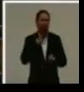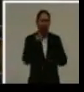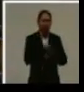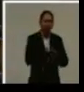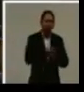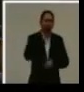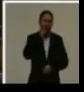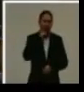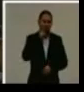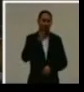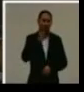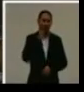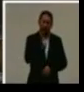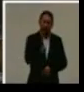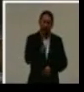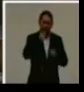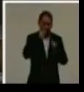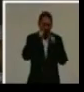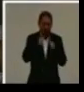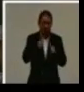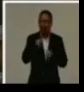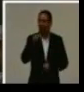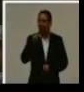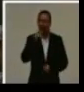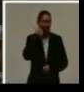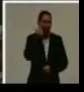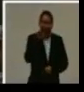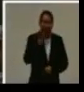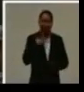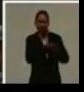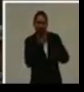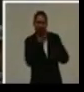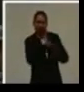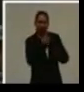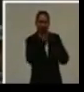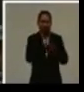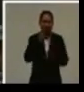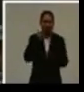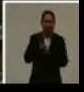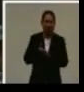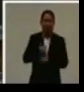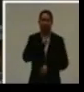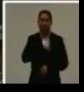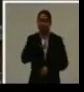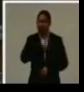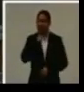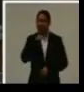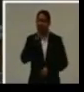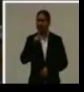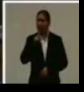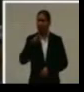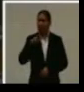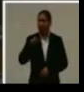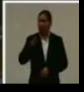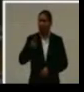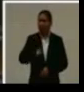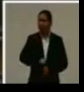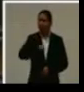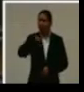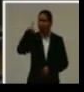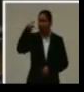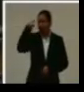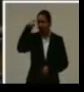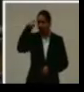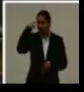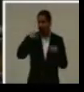de las mujeres, en que estamos atentos. No queremos gente que esté violentando en su vida particular también. No solo la ética y la